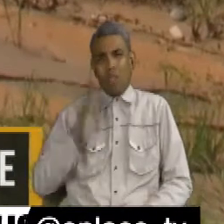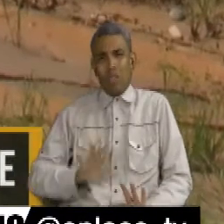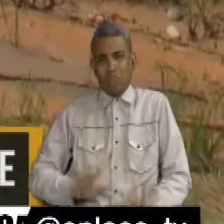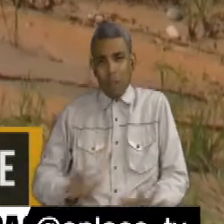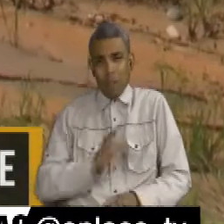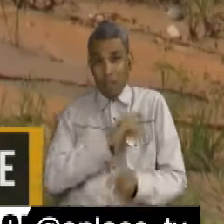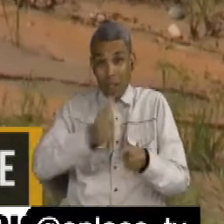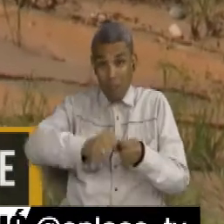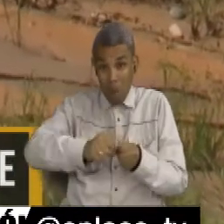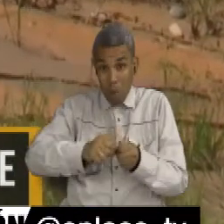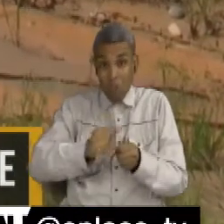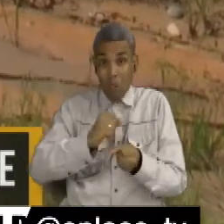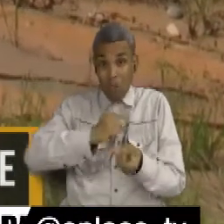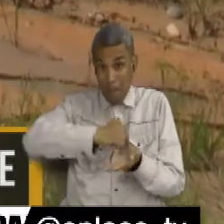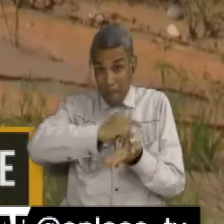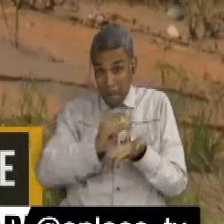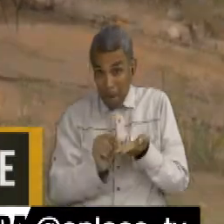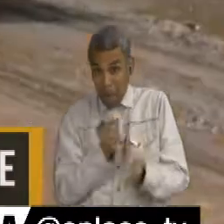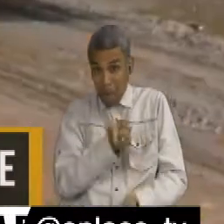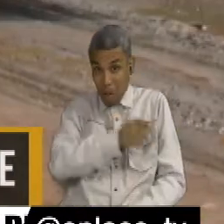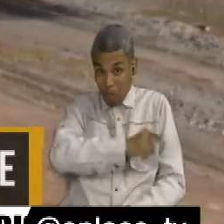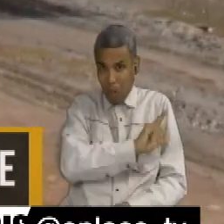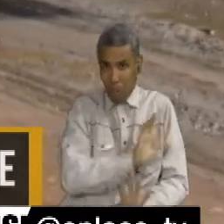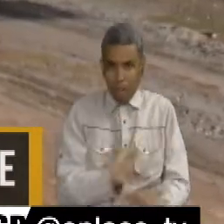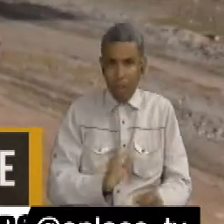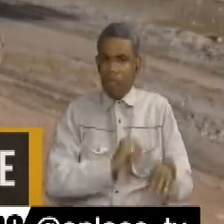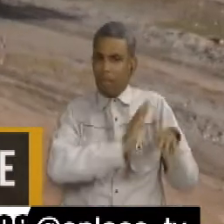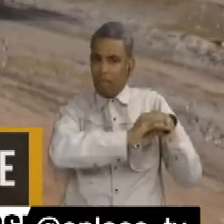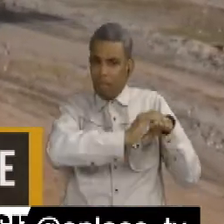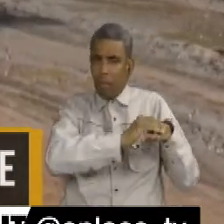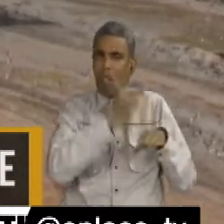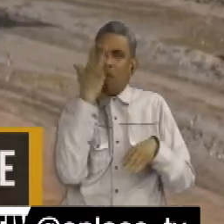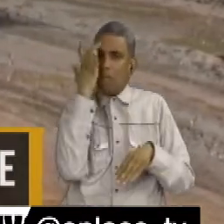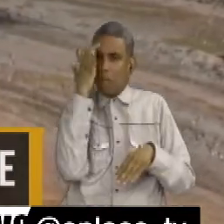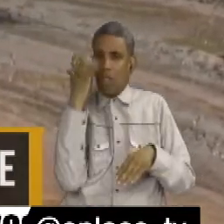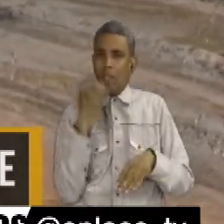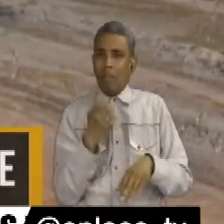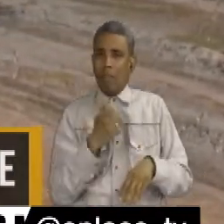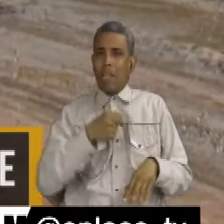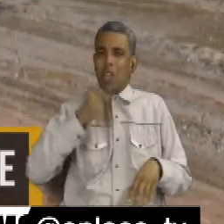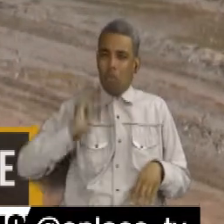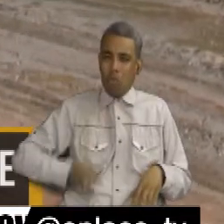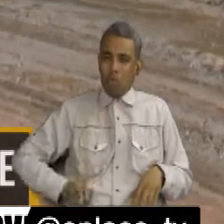esa tractomula, ese tráfico pesado, ¿a qué viene?